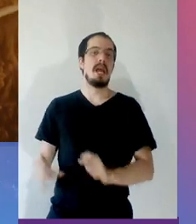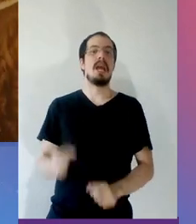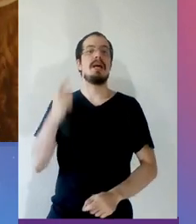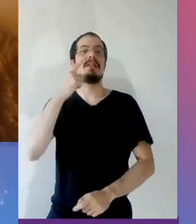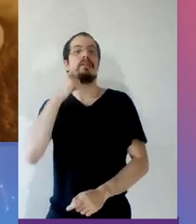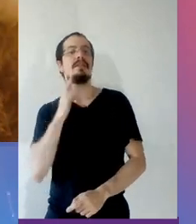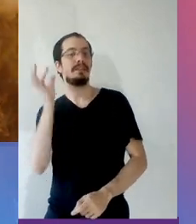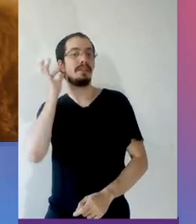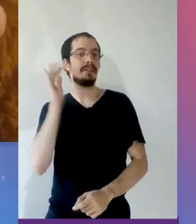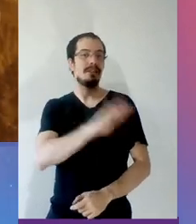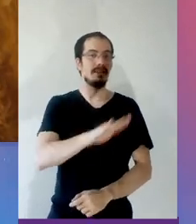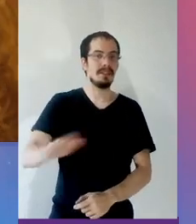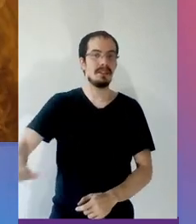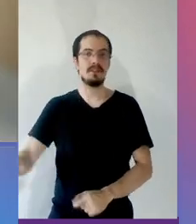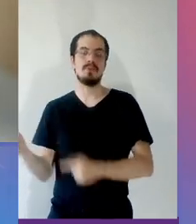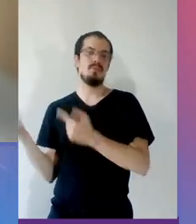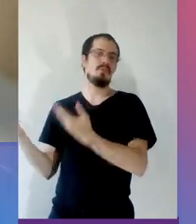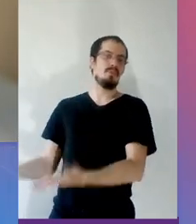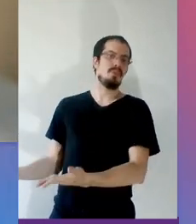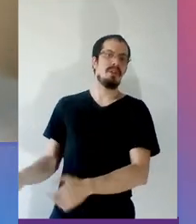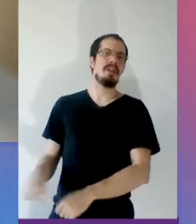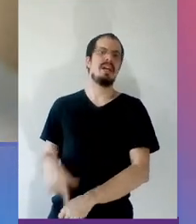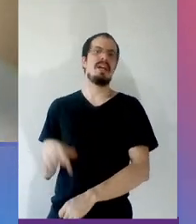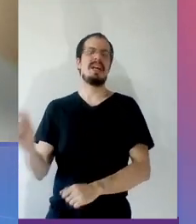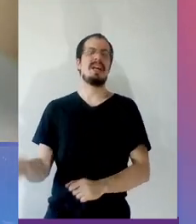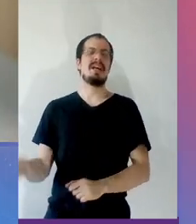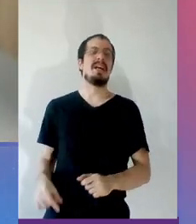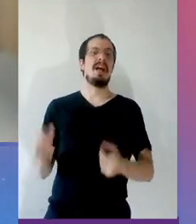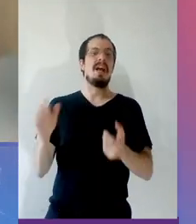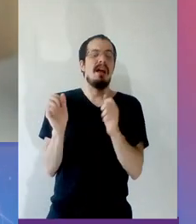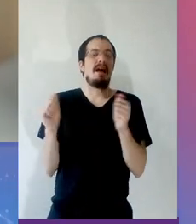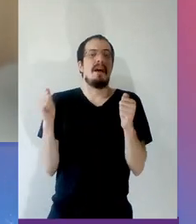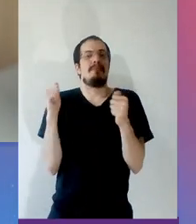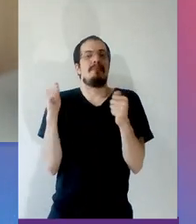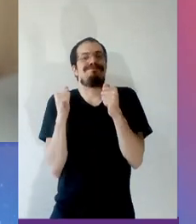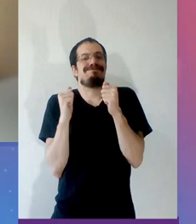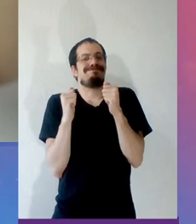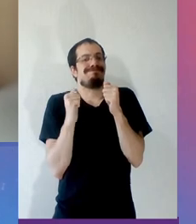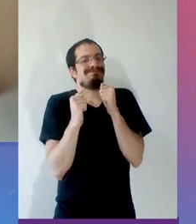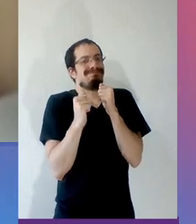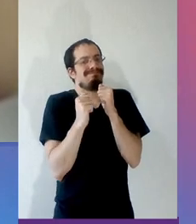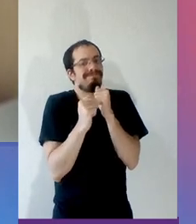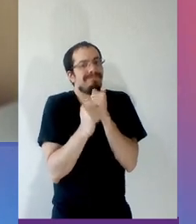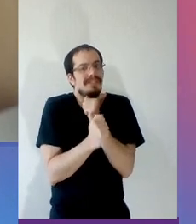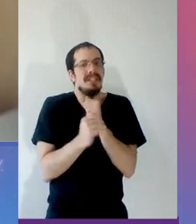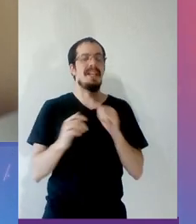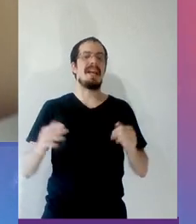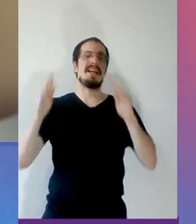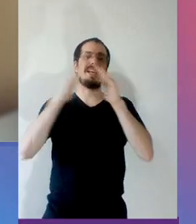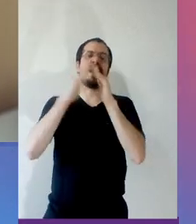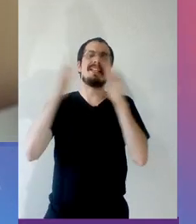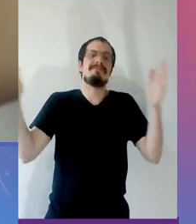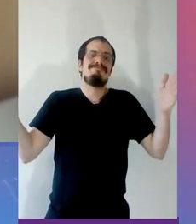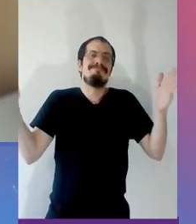donde tenemos a estos niños que disminuyeron su movilidad totalmente, estaban encerrados en sus casas,